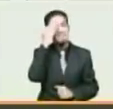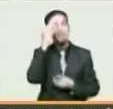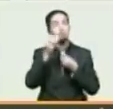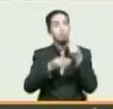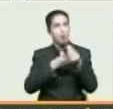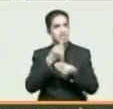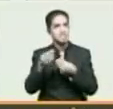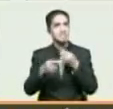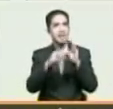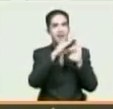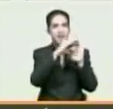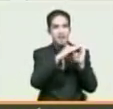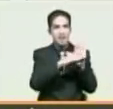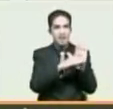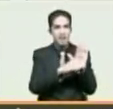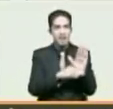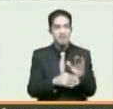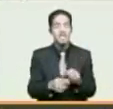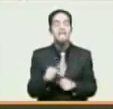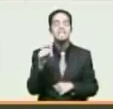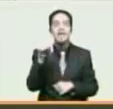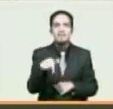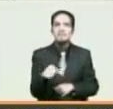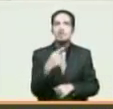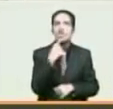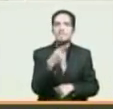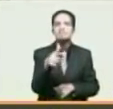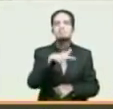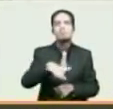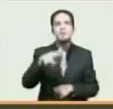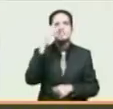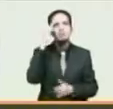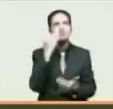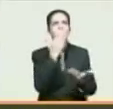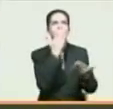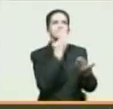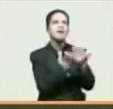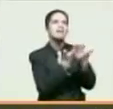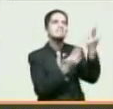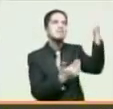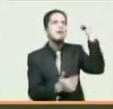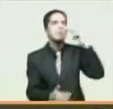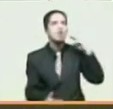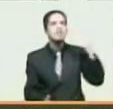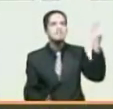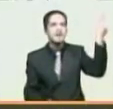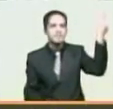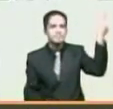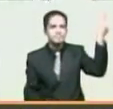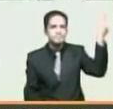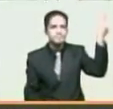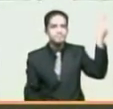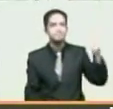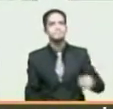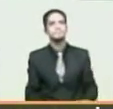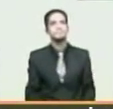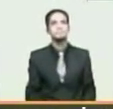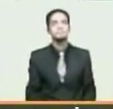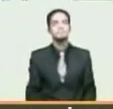mandato. Y aquí, aquí lo decimos desde esta Plaza Bolívar ante este que está aquí, libertador. La